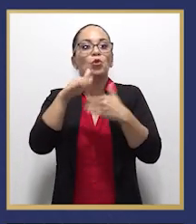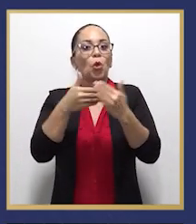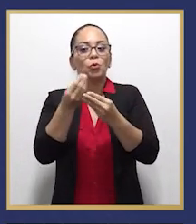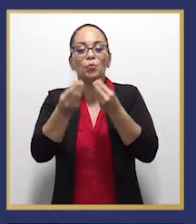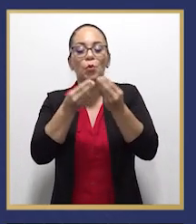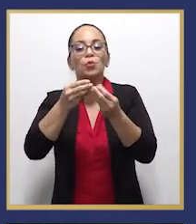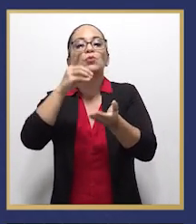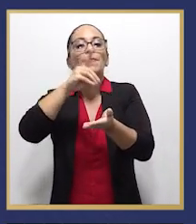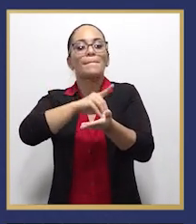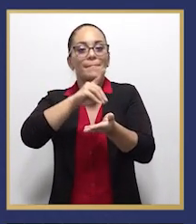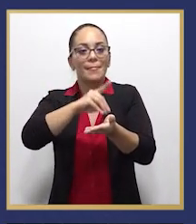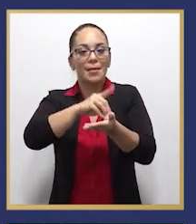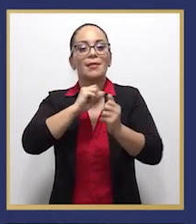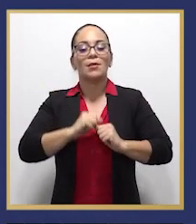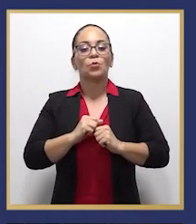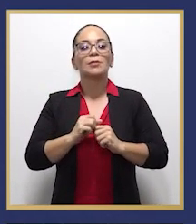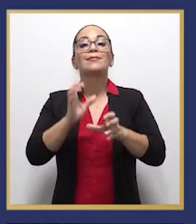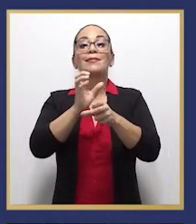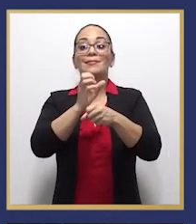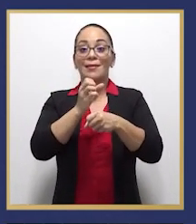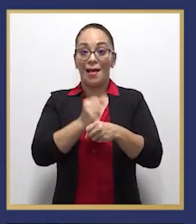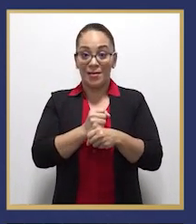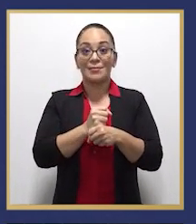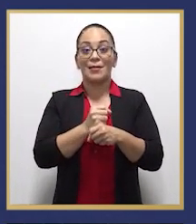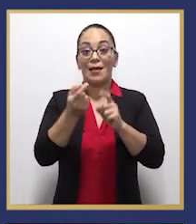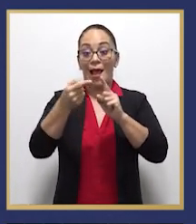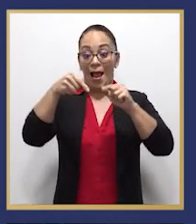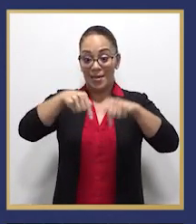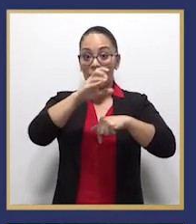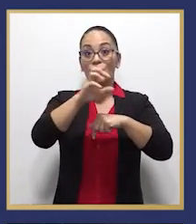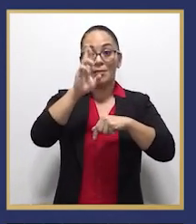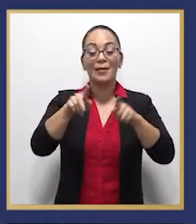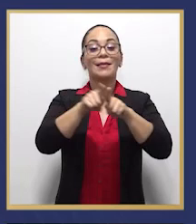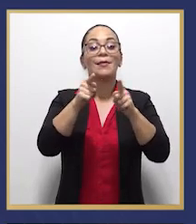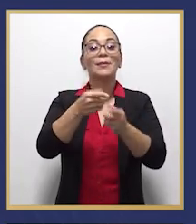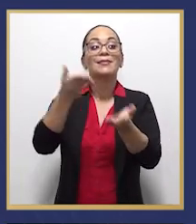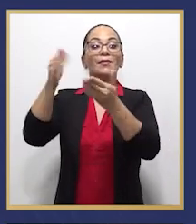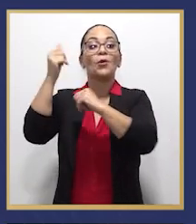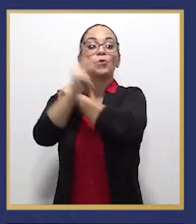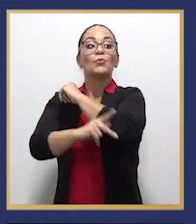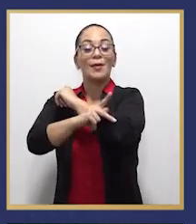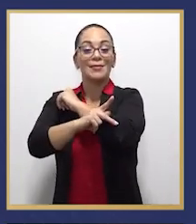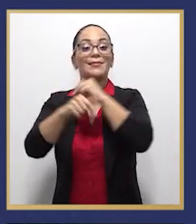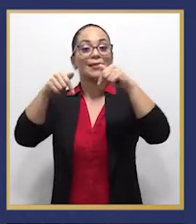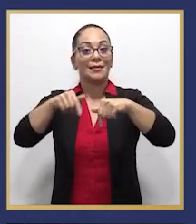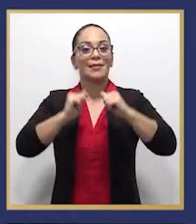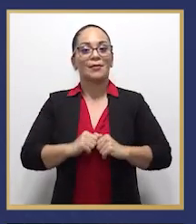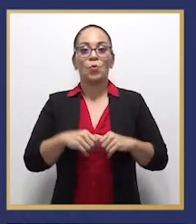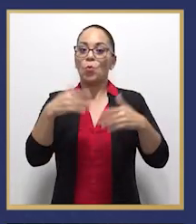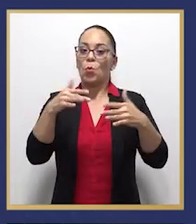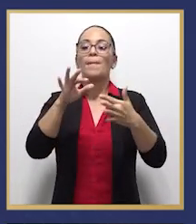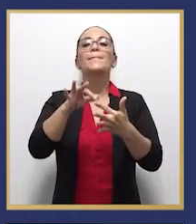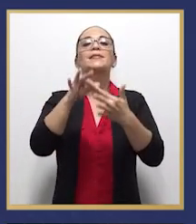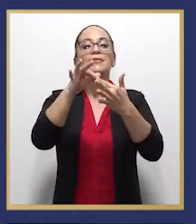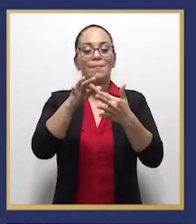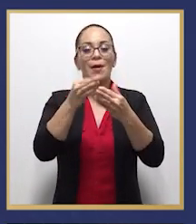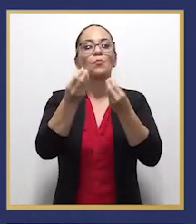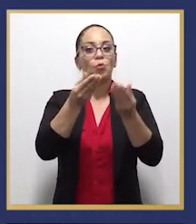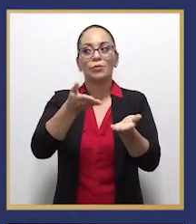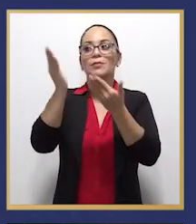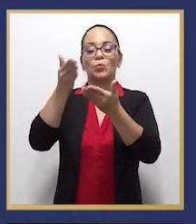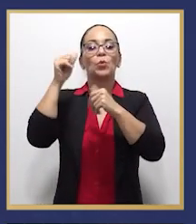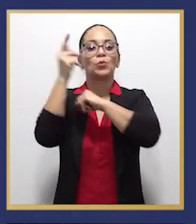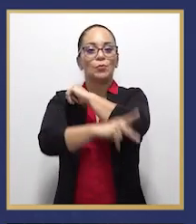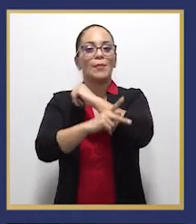dispositivos médicos que se producen y se exportan en Costa Rica nuestra principal exportación hoy